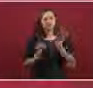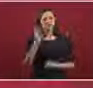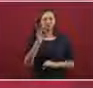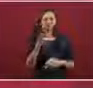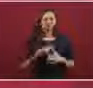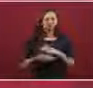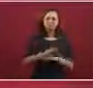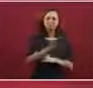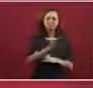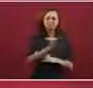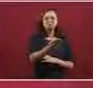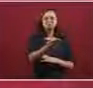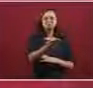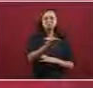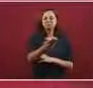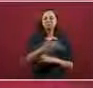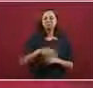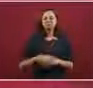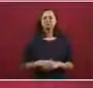y,